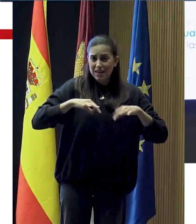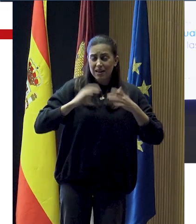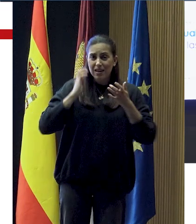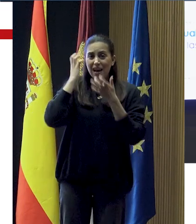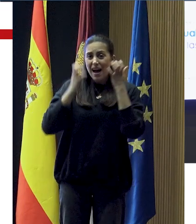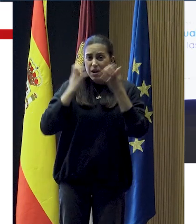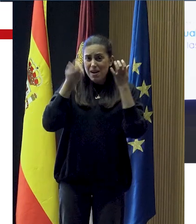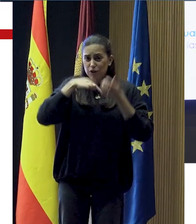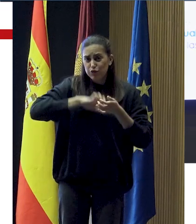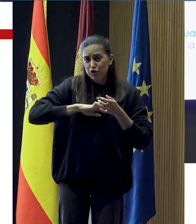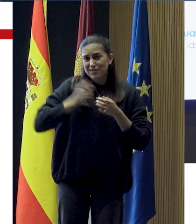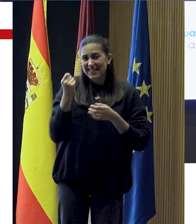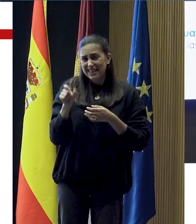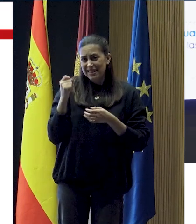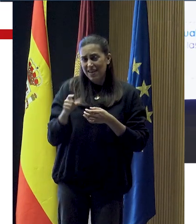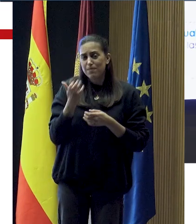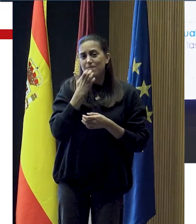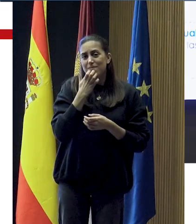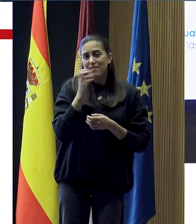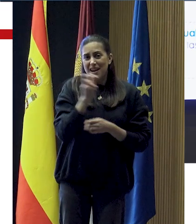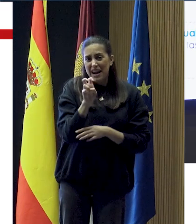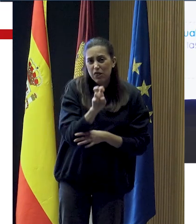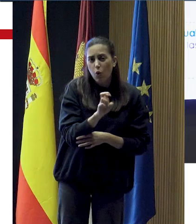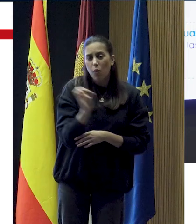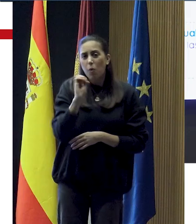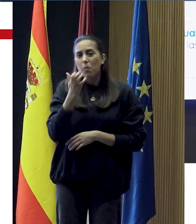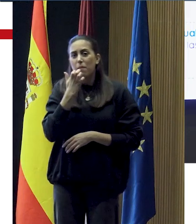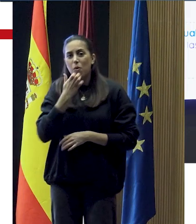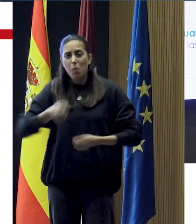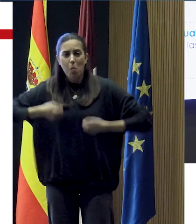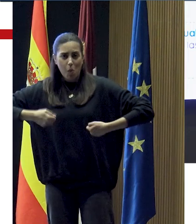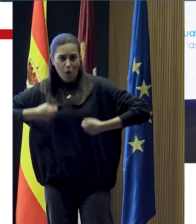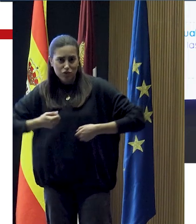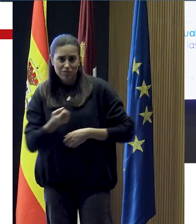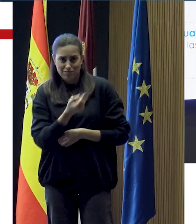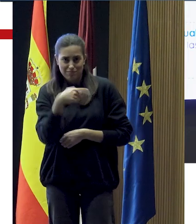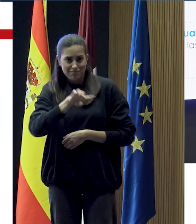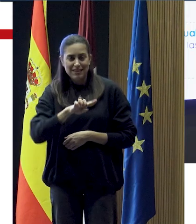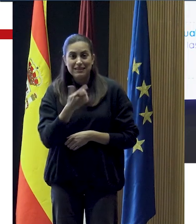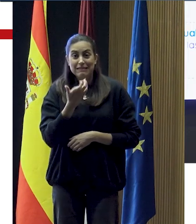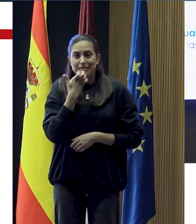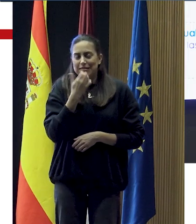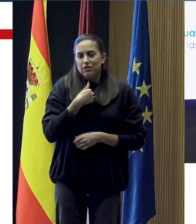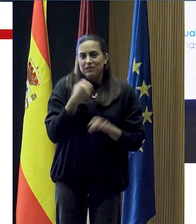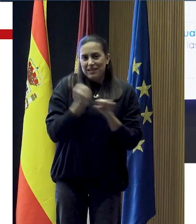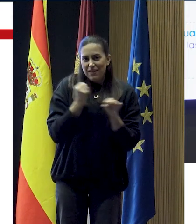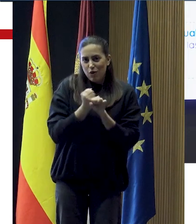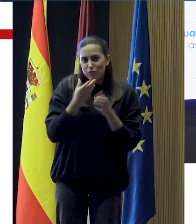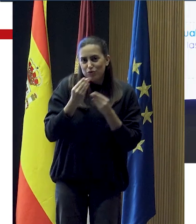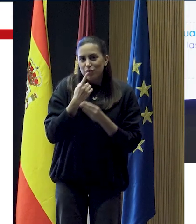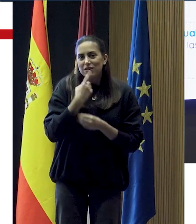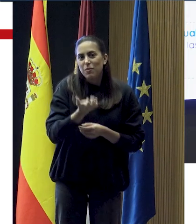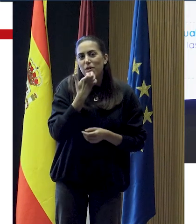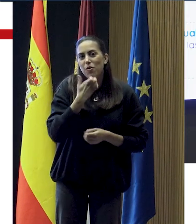nosotros trabajamos en el laboratorio son ratones o son macacos. Y a mí me cuesta mucho trabajo que el macaco